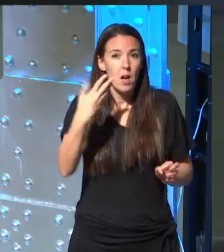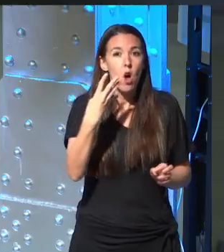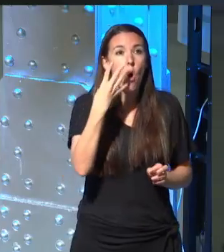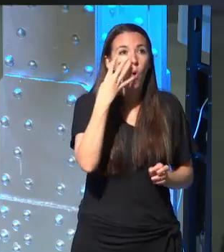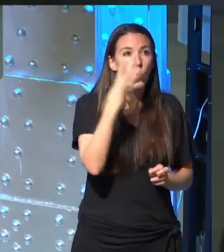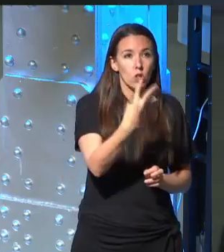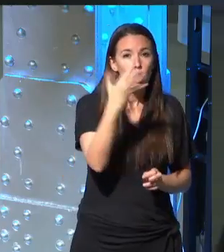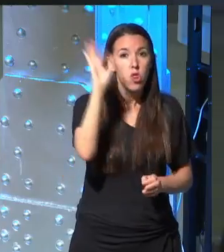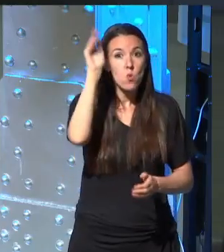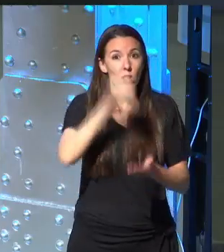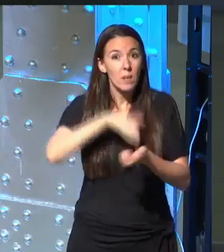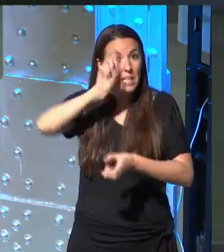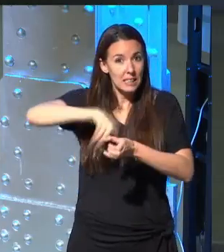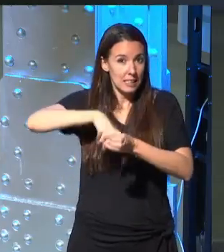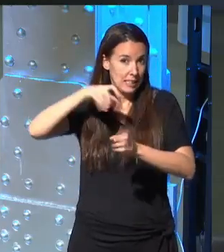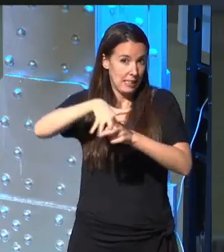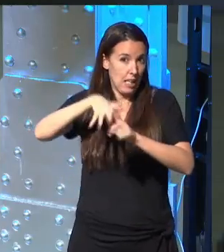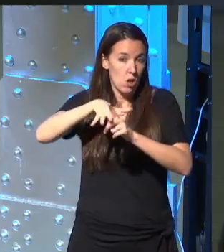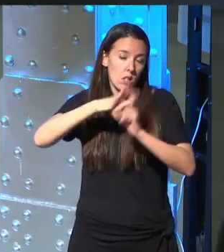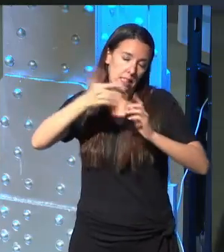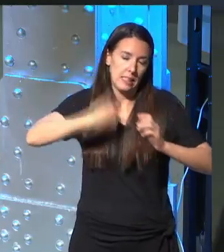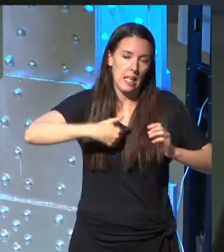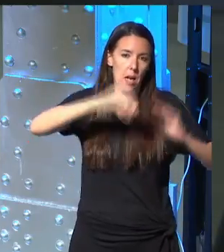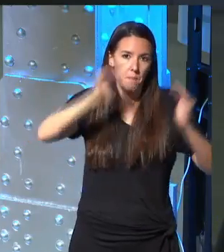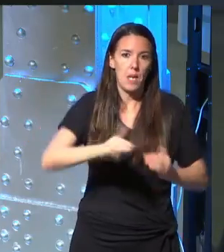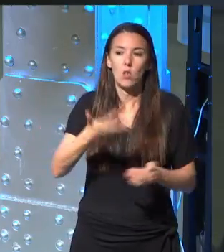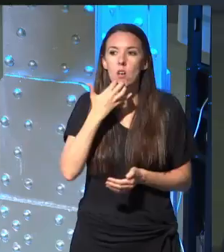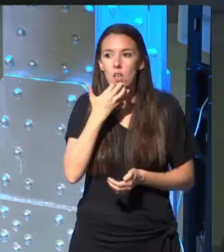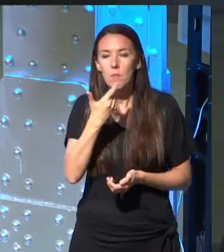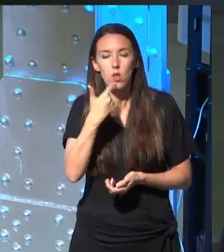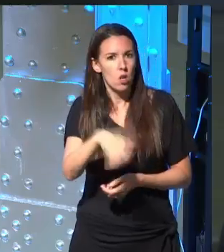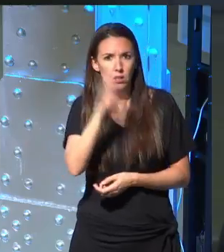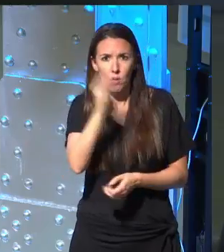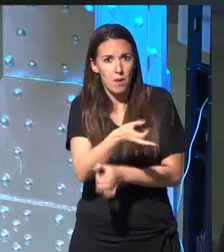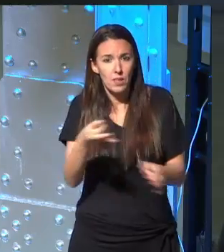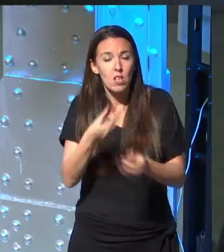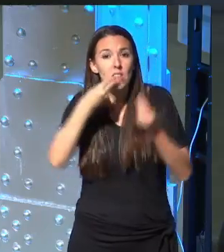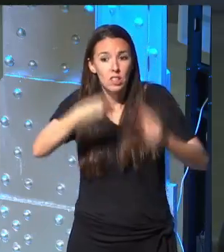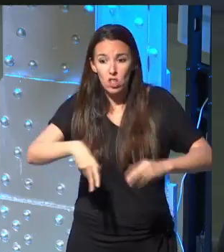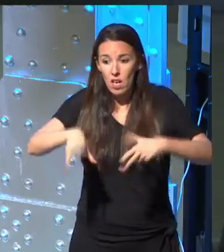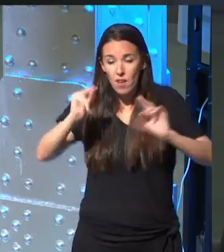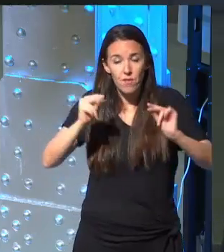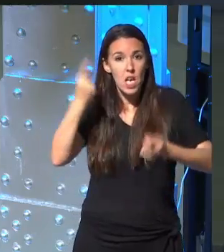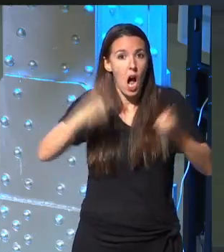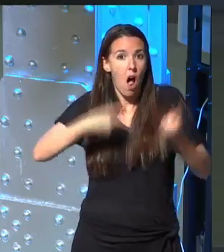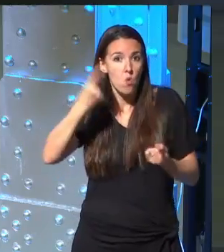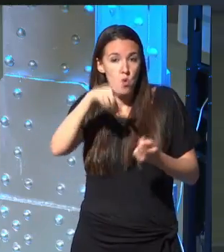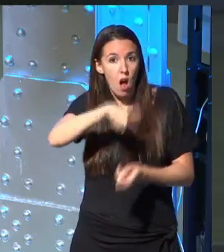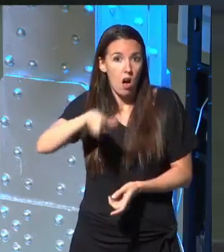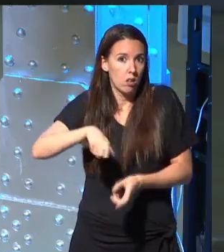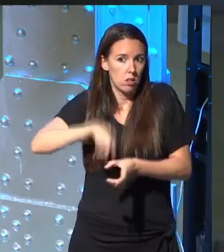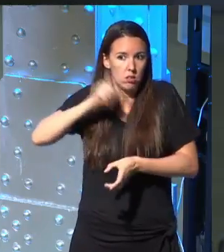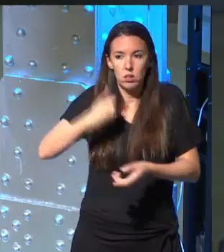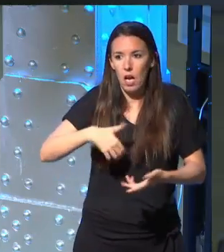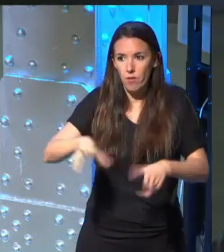450.000 seguidores y ahora ha bajado. Y yo el ejemplo que pongo es que lo entiendo perfectamente porque la historia ha terminado y hay gente que dice,